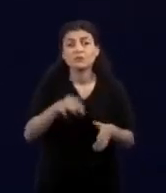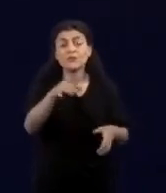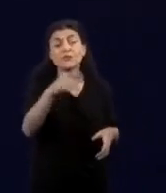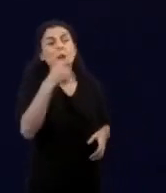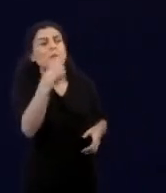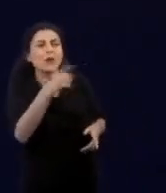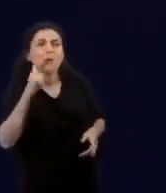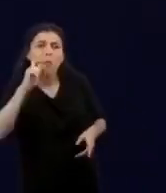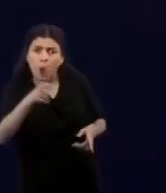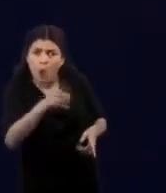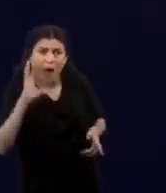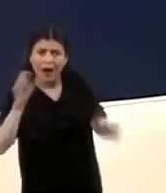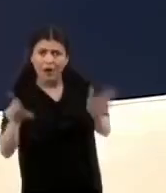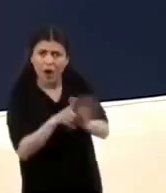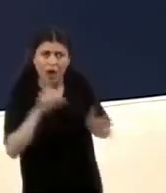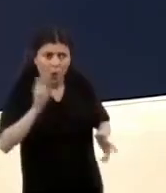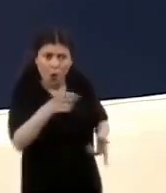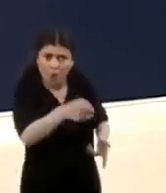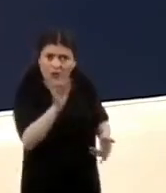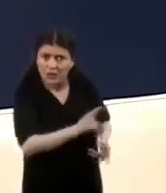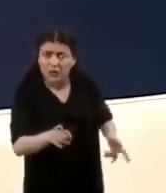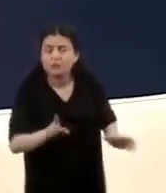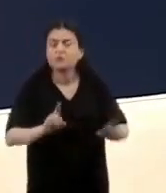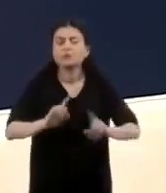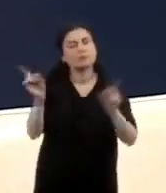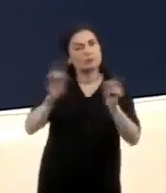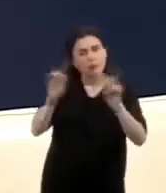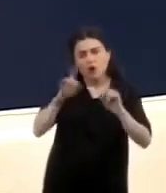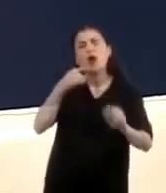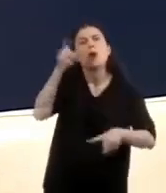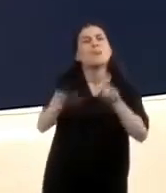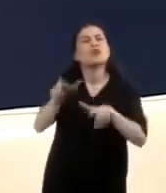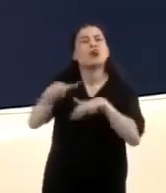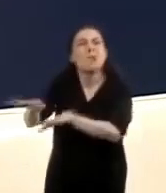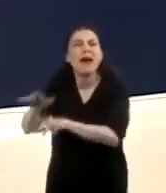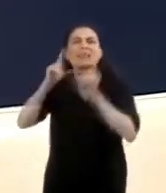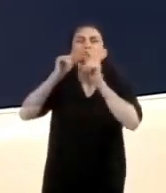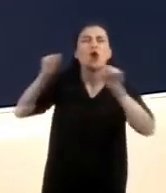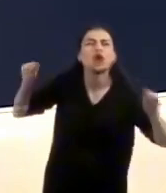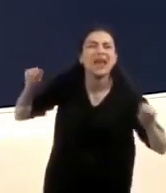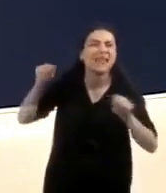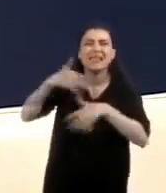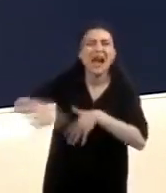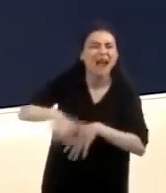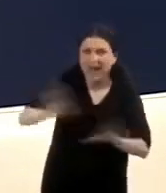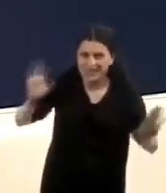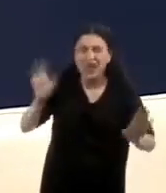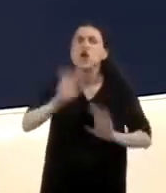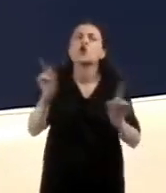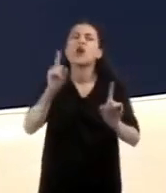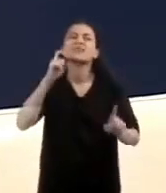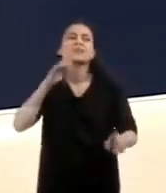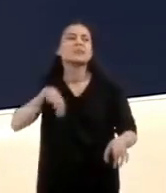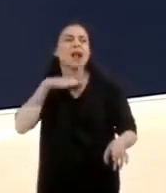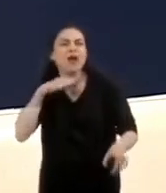Anteriormente le dije que no hablamos de lo que incumple la ley. Sí, no hablamos de los que incumplen la ley. A ver. Hablamos de, de